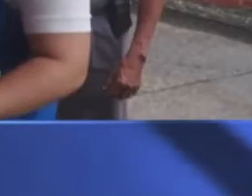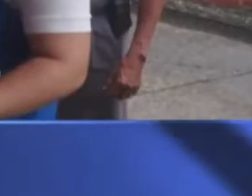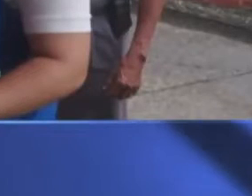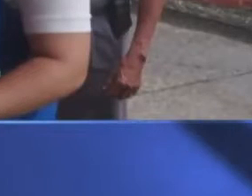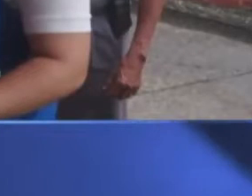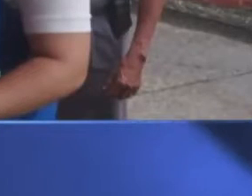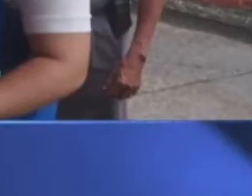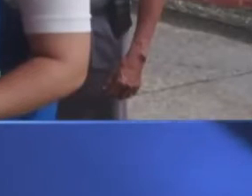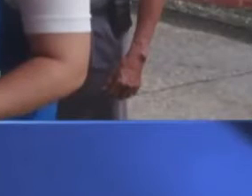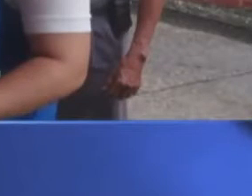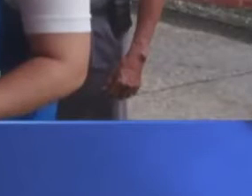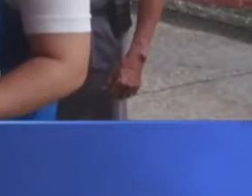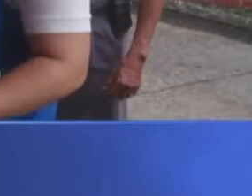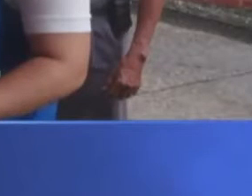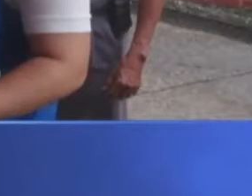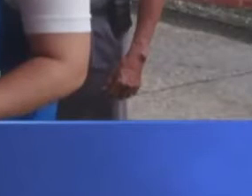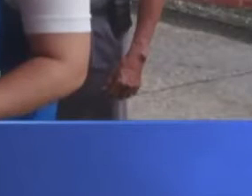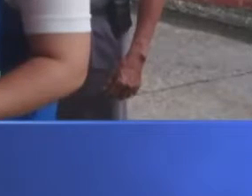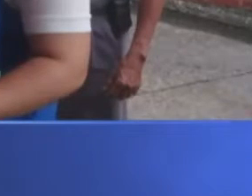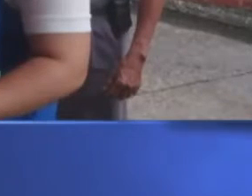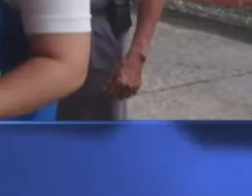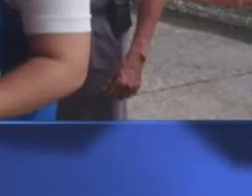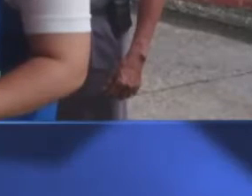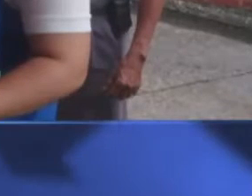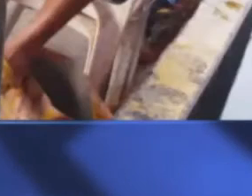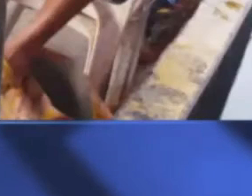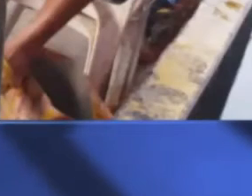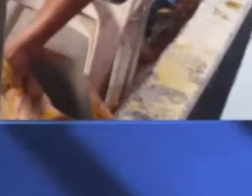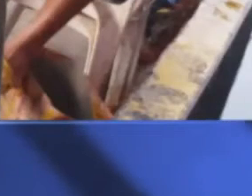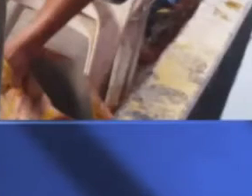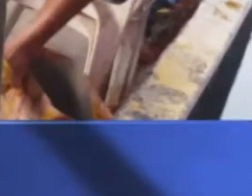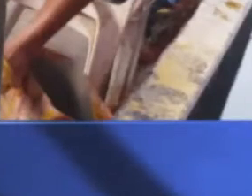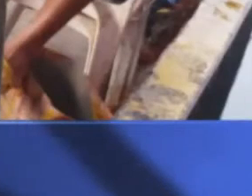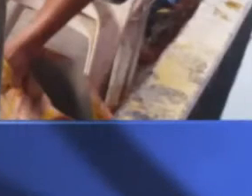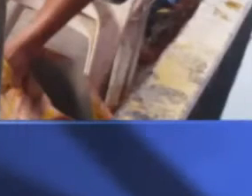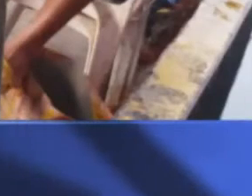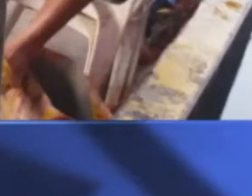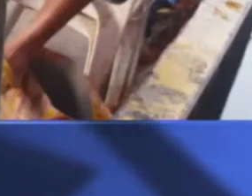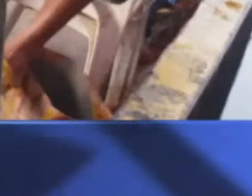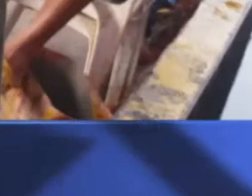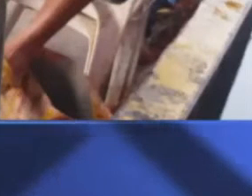incautación de más de 300 kilos de pescado que no estaban aptos para el consumo humano.